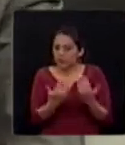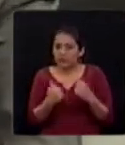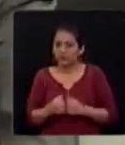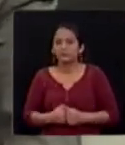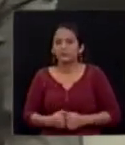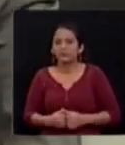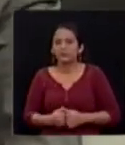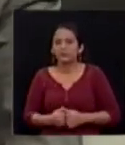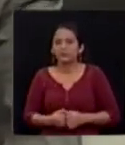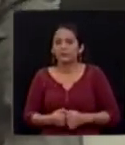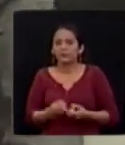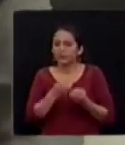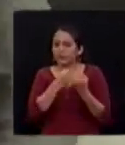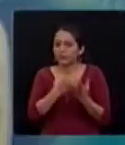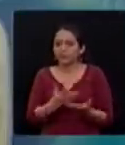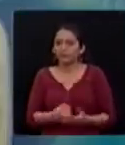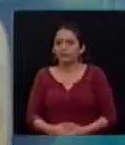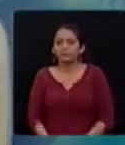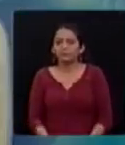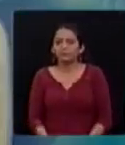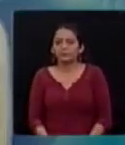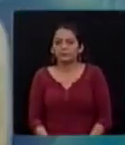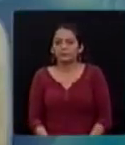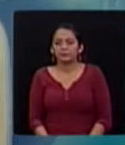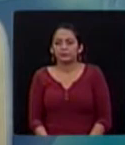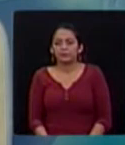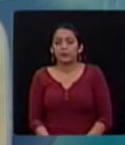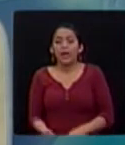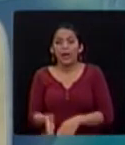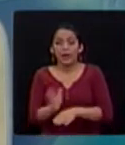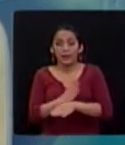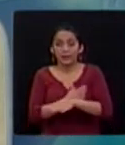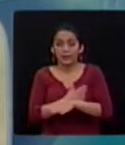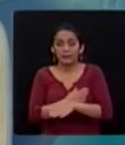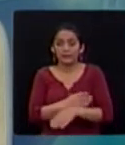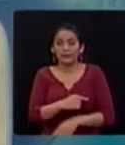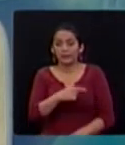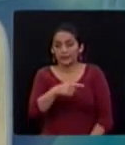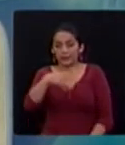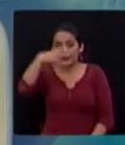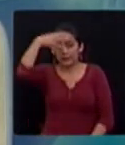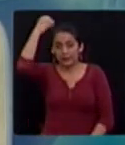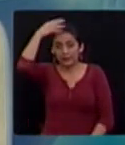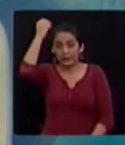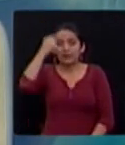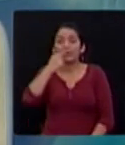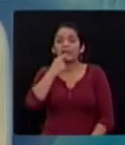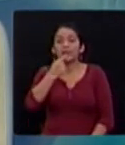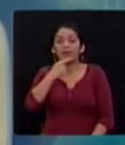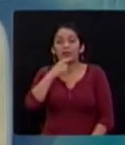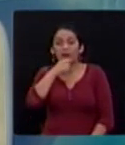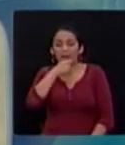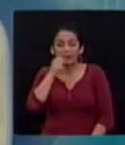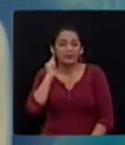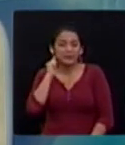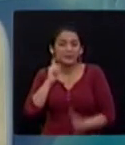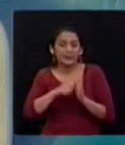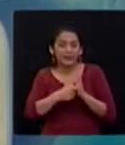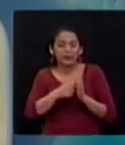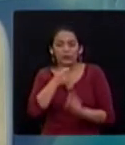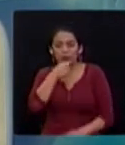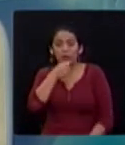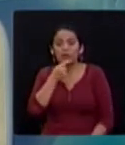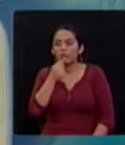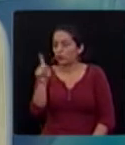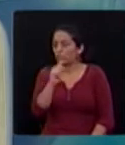cargos y dicte medidas cautelares. Hay dos cosas. Jorge Glass, en una entrevista radial ayer, dijo que él no ha recibido ni un solo centavo, por un lado. Por